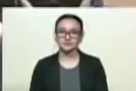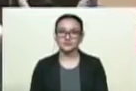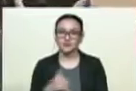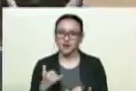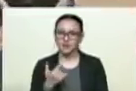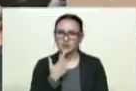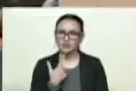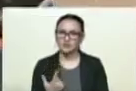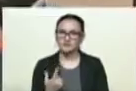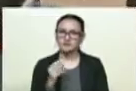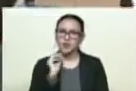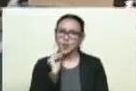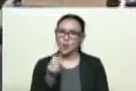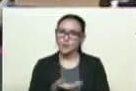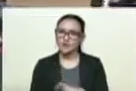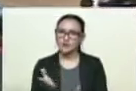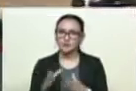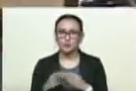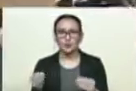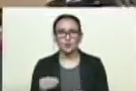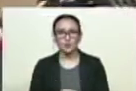jóvenes amados,